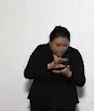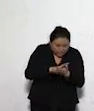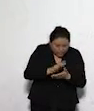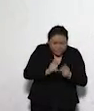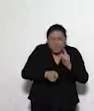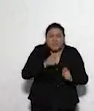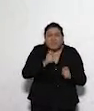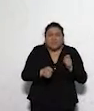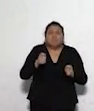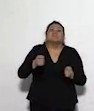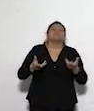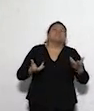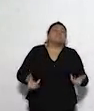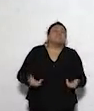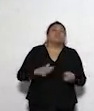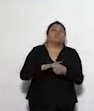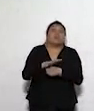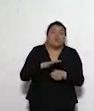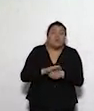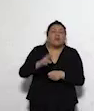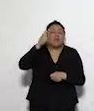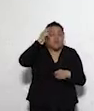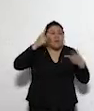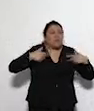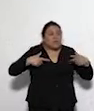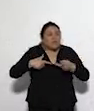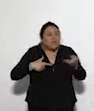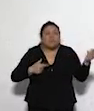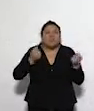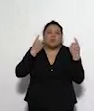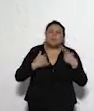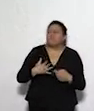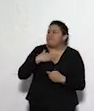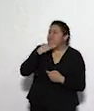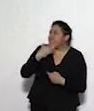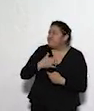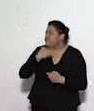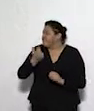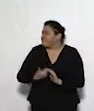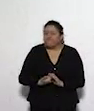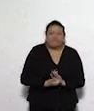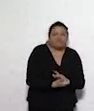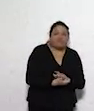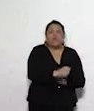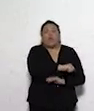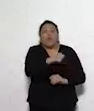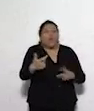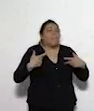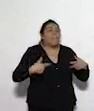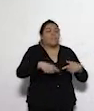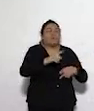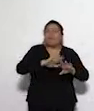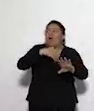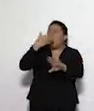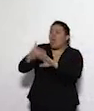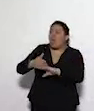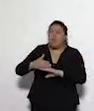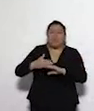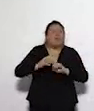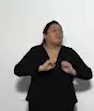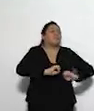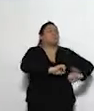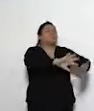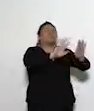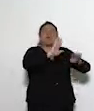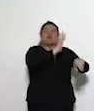necesidad urgente de hacer frente y abatir la impunidad y la corrupción, entendiendo que esa tarea involucra tanto